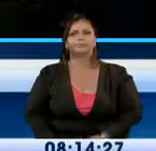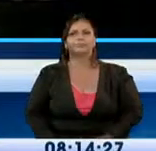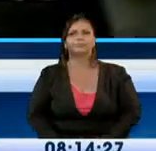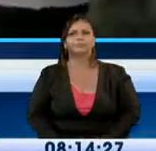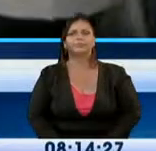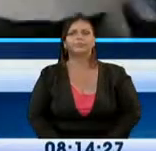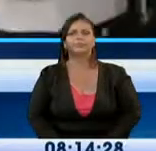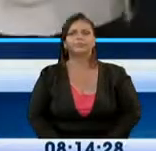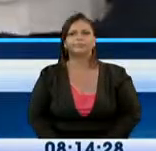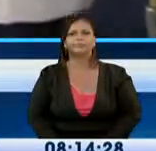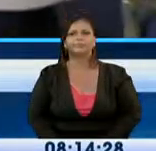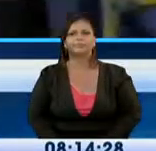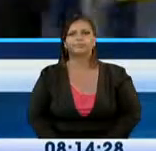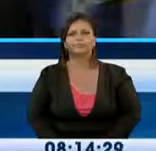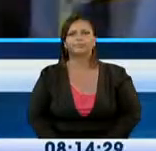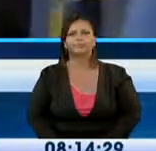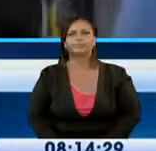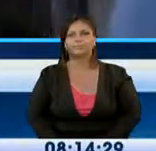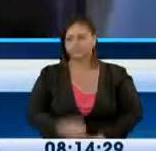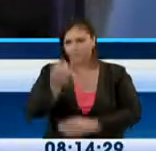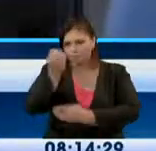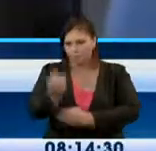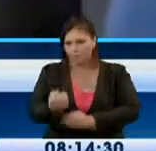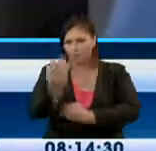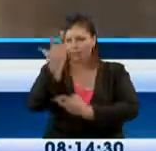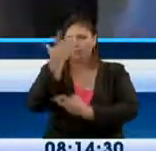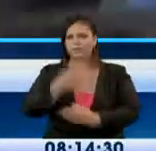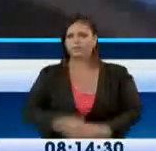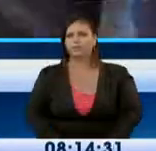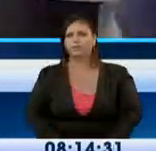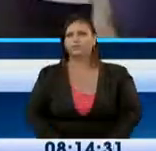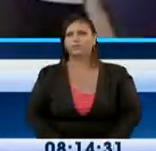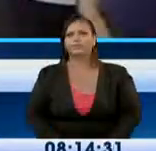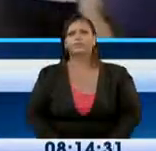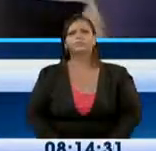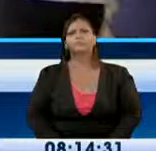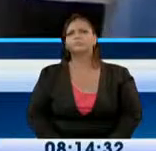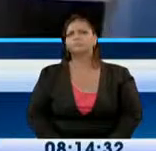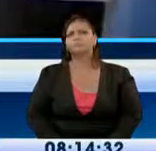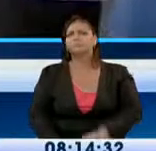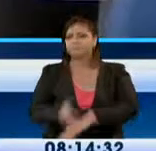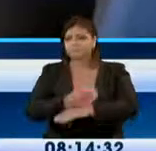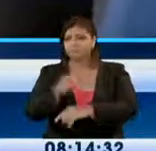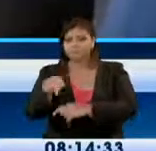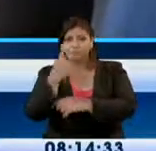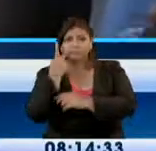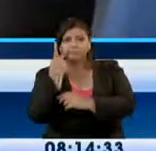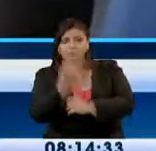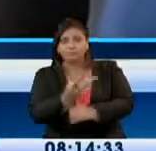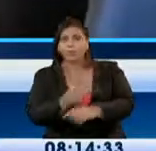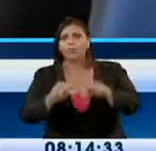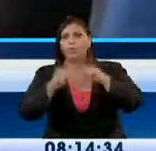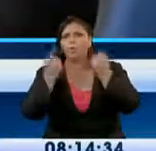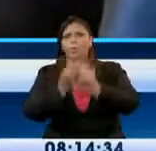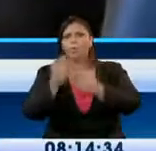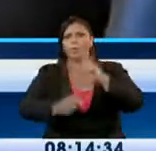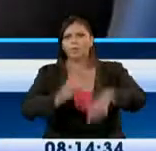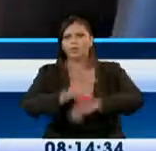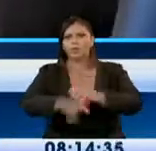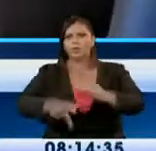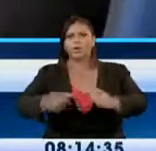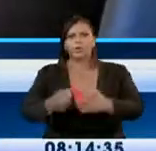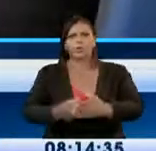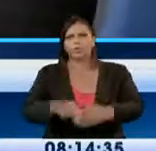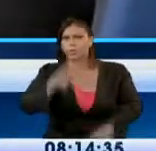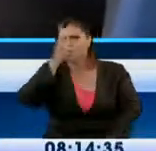los pasajeros ingresando. Buenos días, señora. Estamos hablando acerca de esas bandas delictivas que operan aquí en la Metrovía, que lo hacen